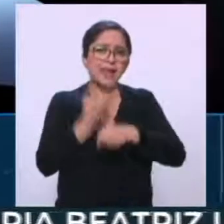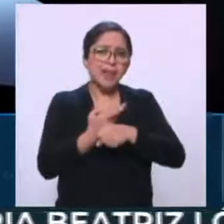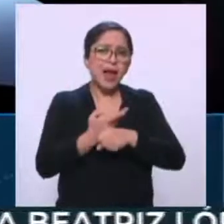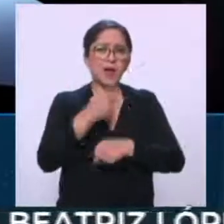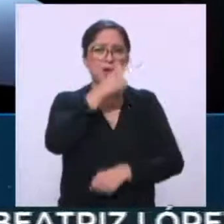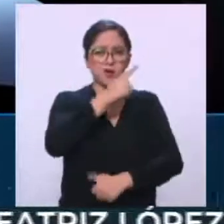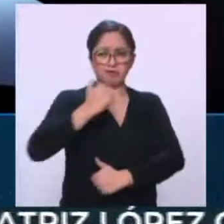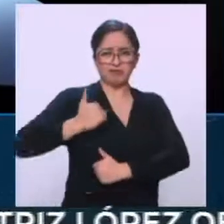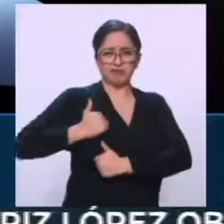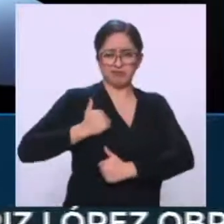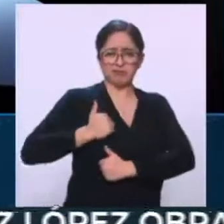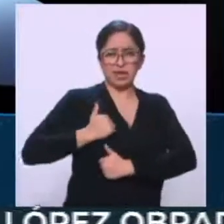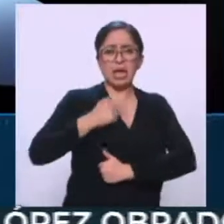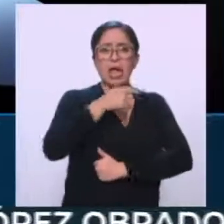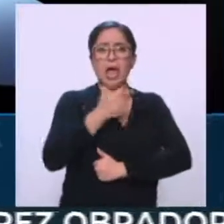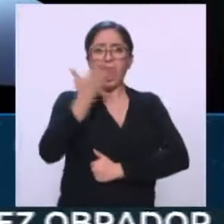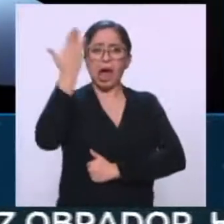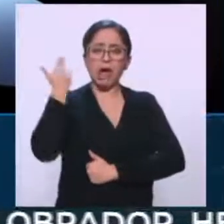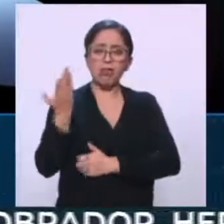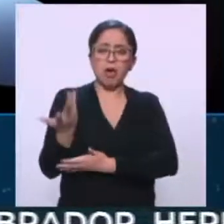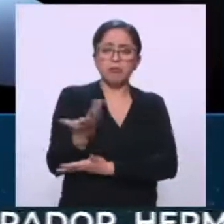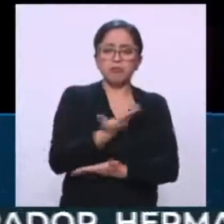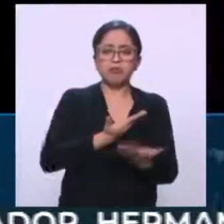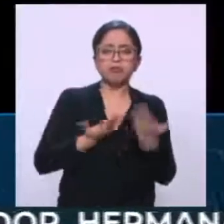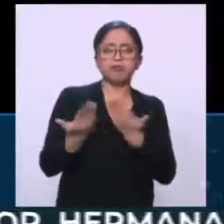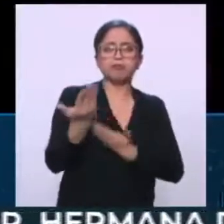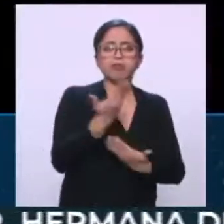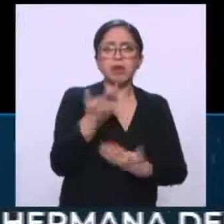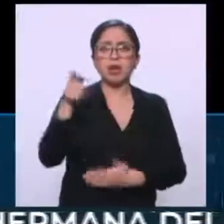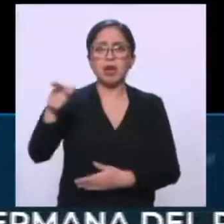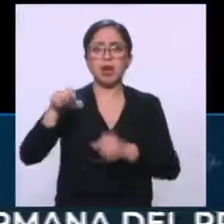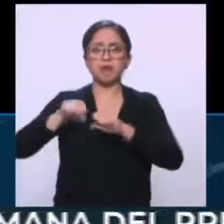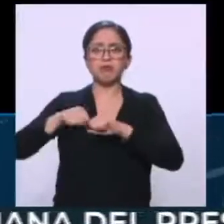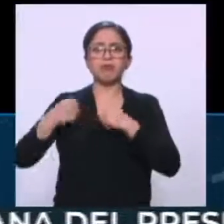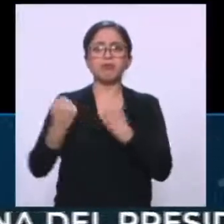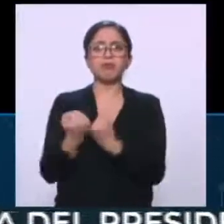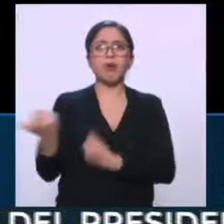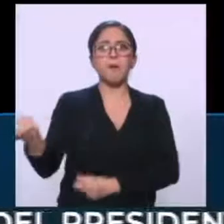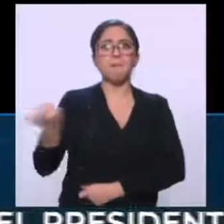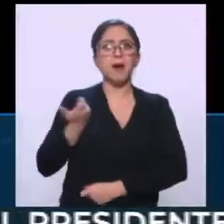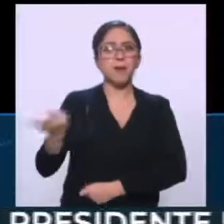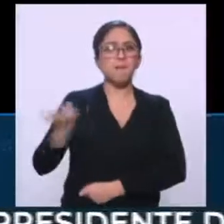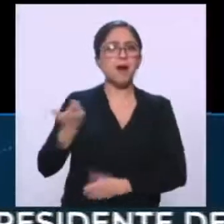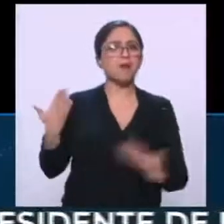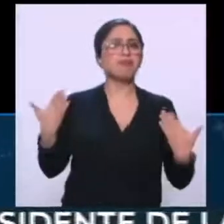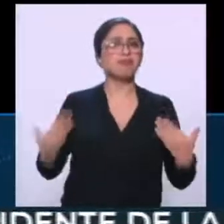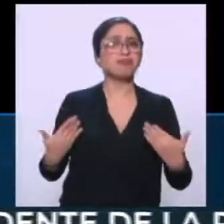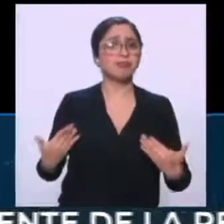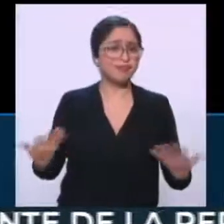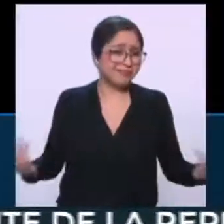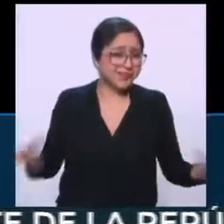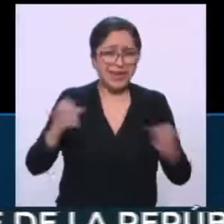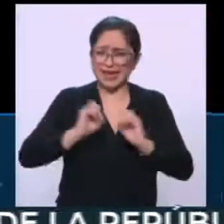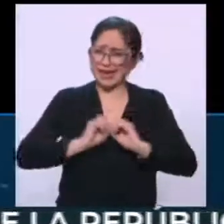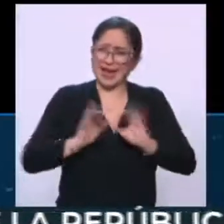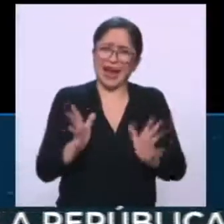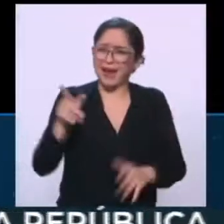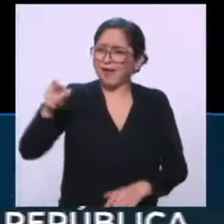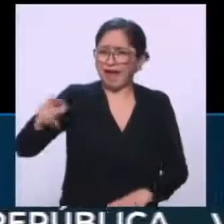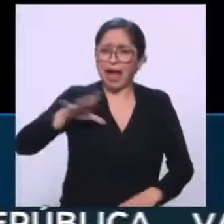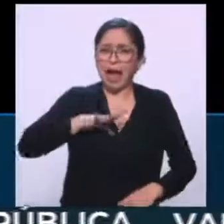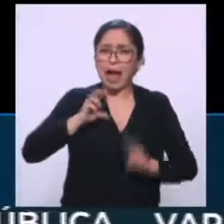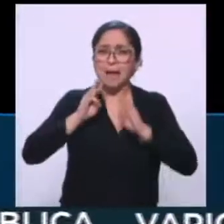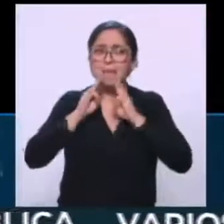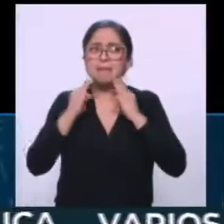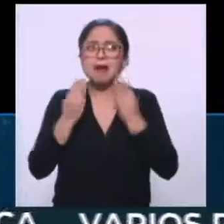que colaboraba y se beneficiaba del crimen organizado. Entonces, claro que hay una mafia que no quiere que se procese en